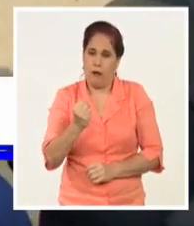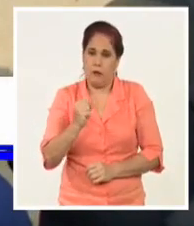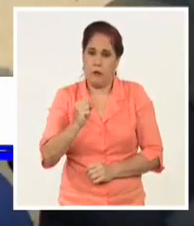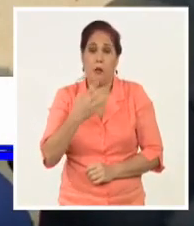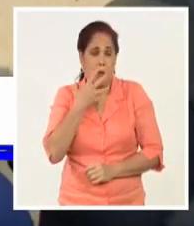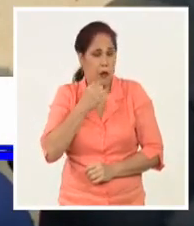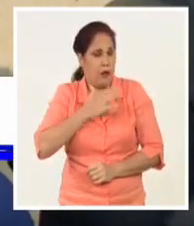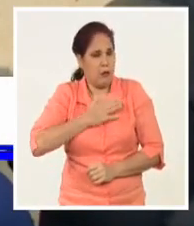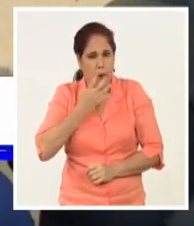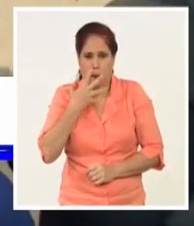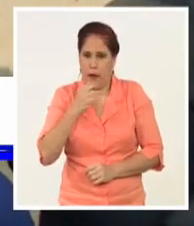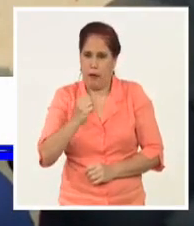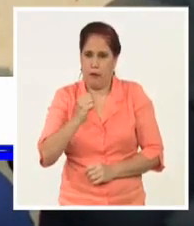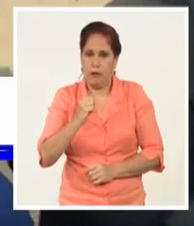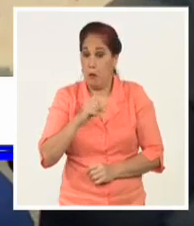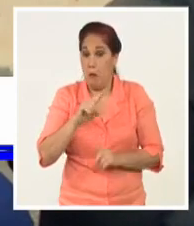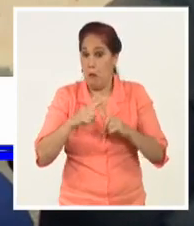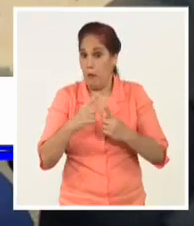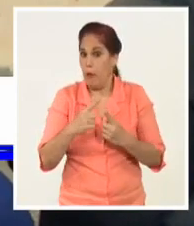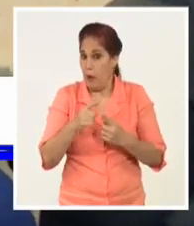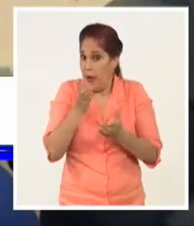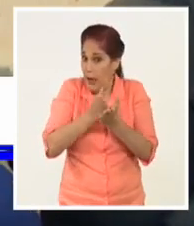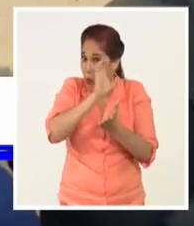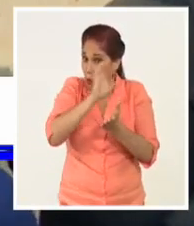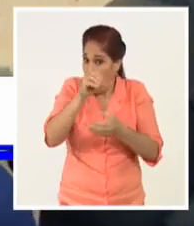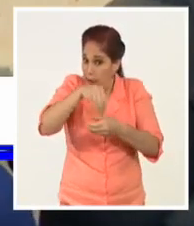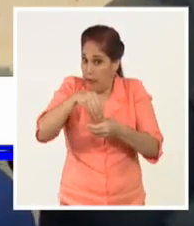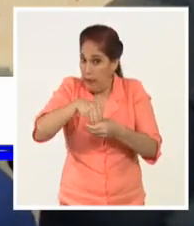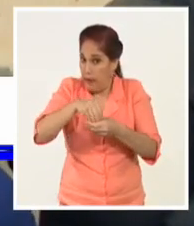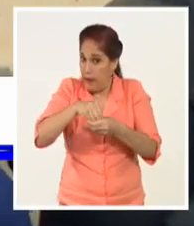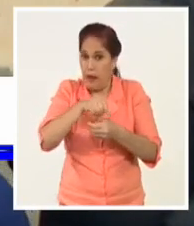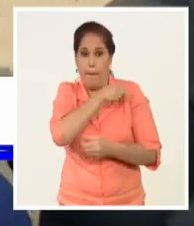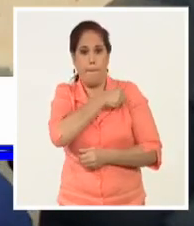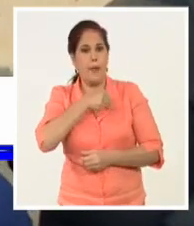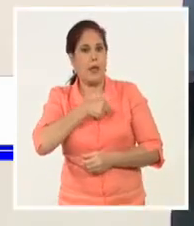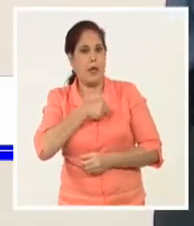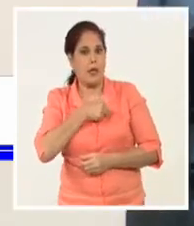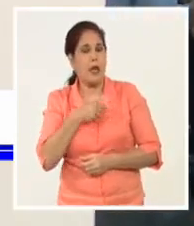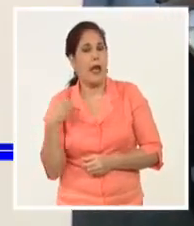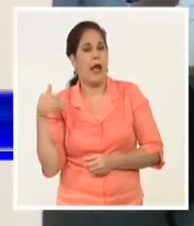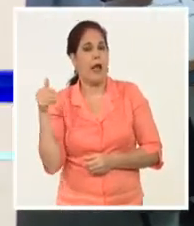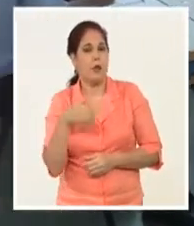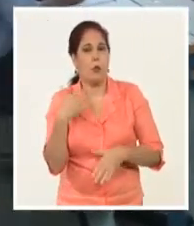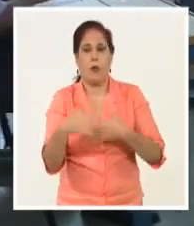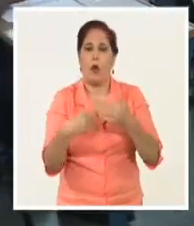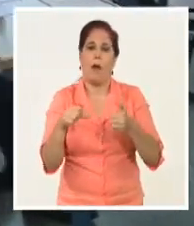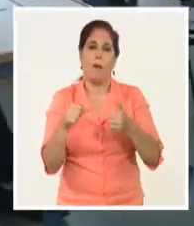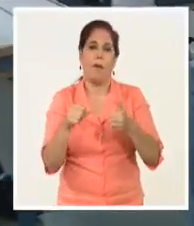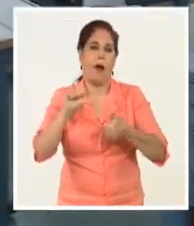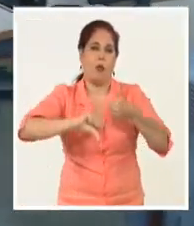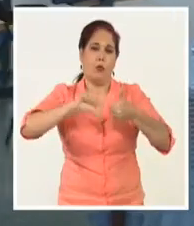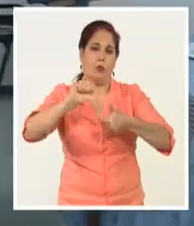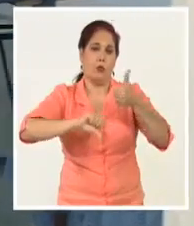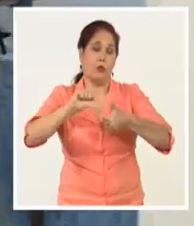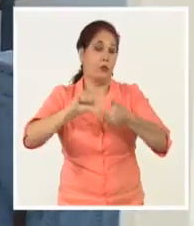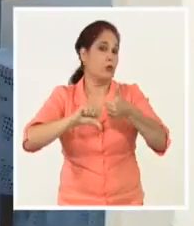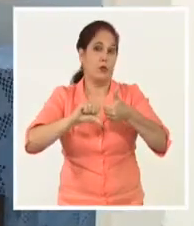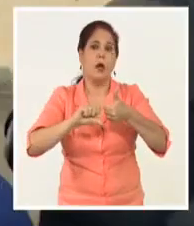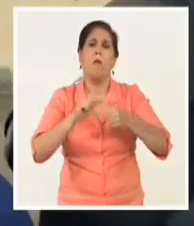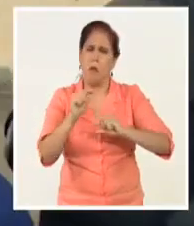puedo tener respecto a lo que es en la escuela. Mi niño entró aquí por un problema de conducta, pero bueno, todo